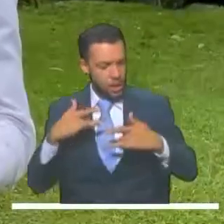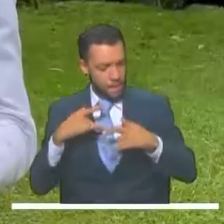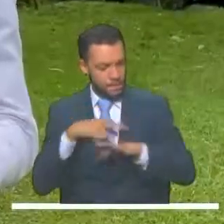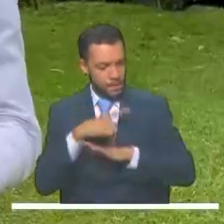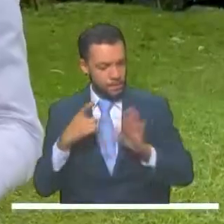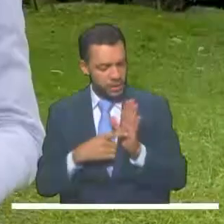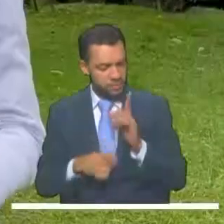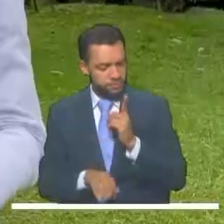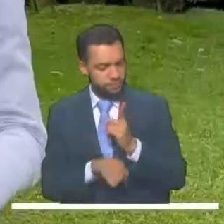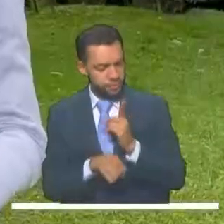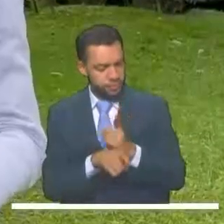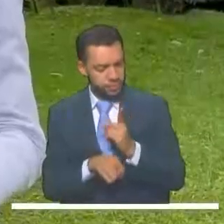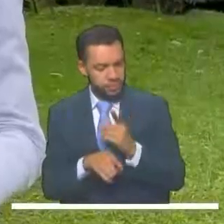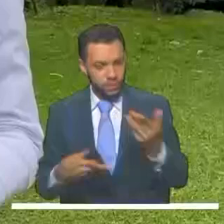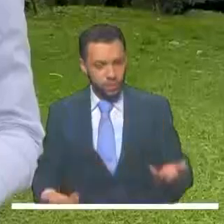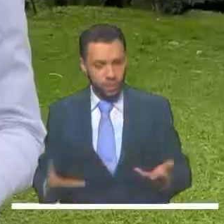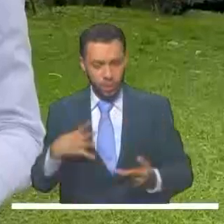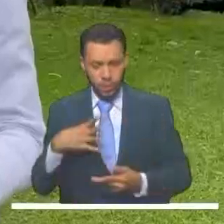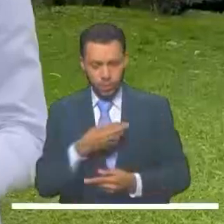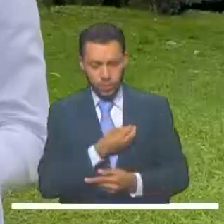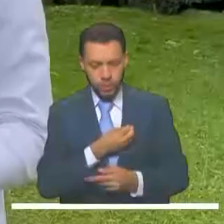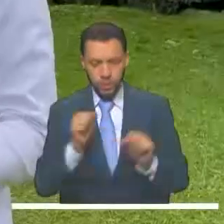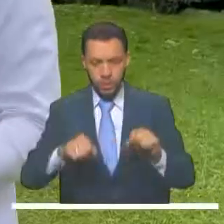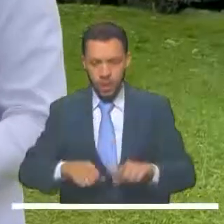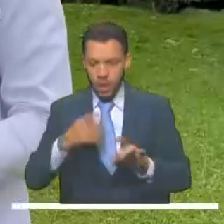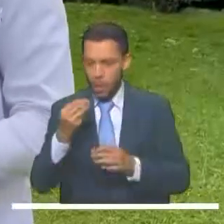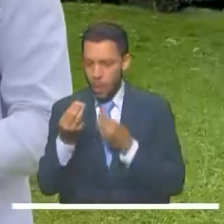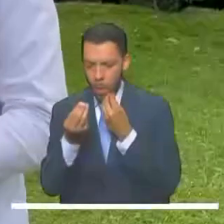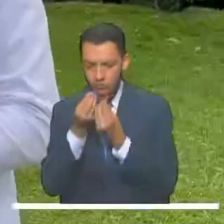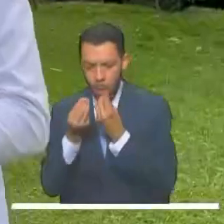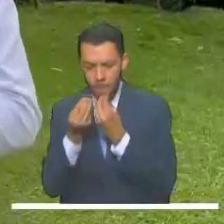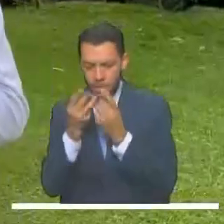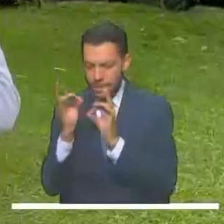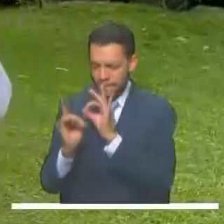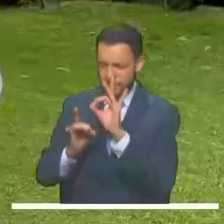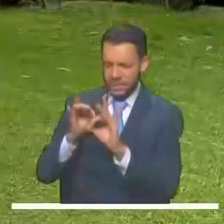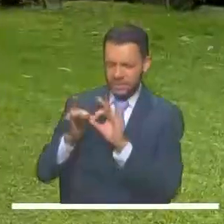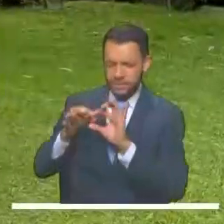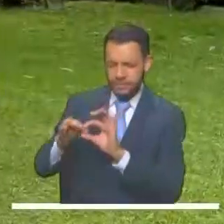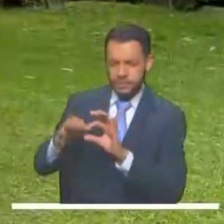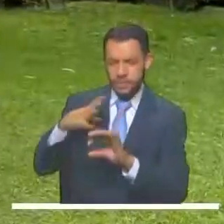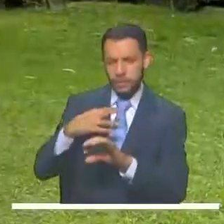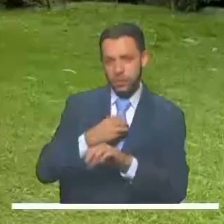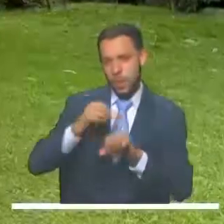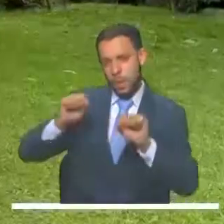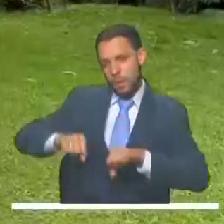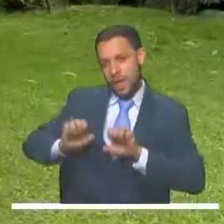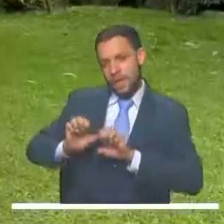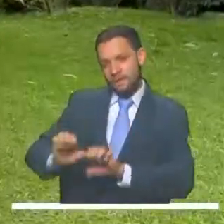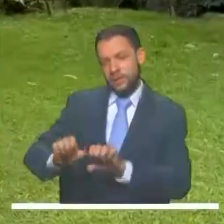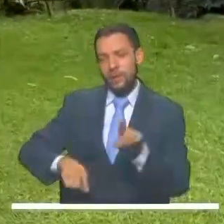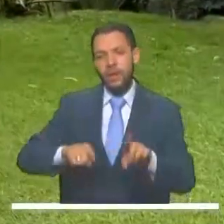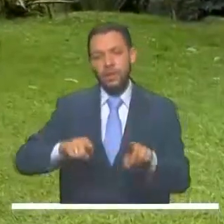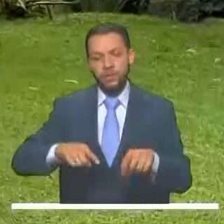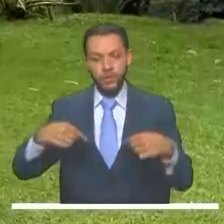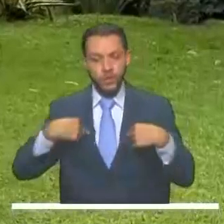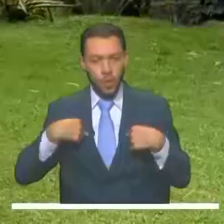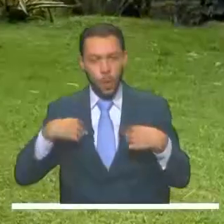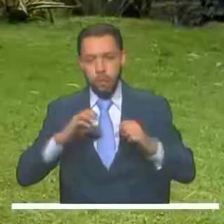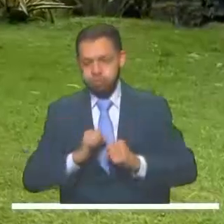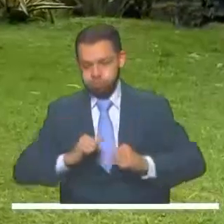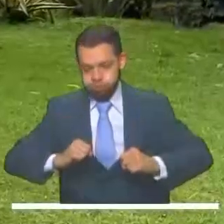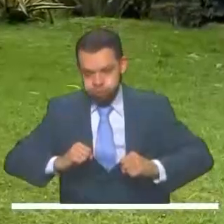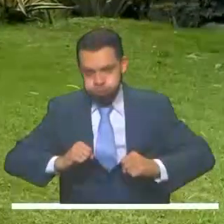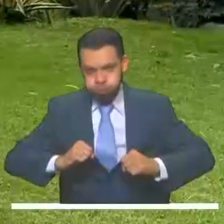como nosotros con una adecuada alimentación evitamos lo que muchos llaman estoy gordo pero cuando hacemos